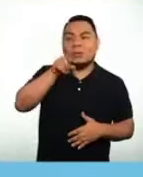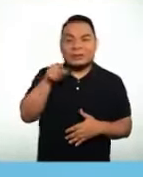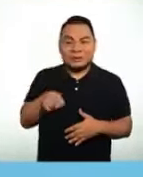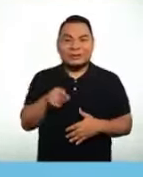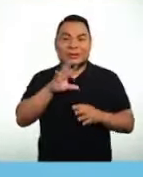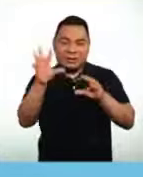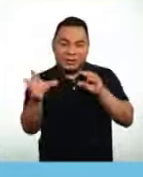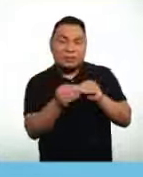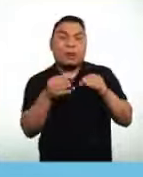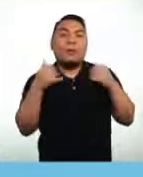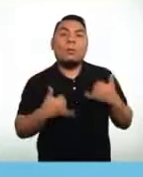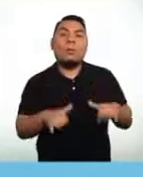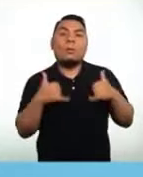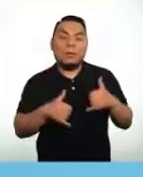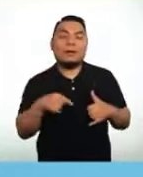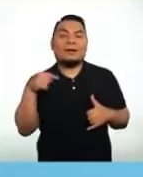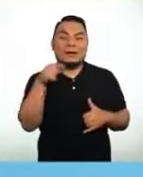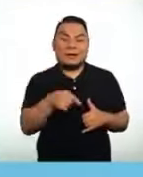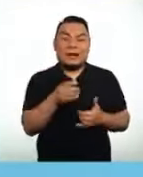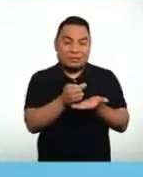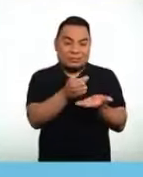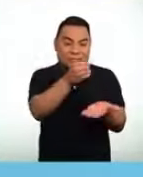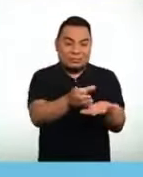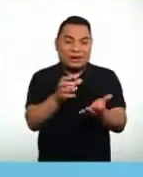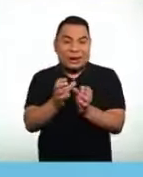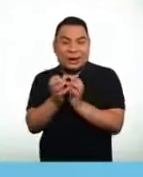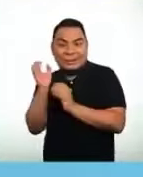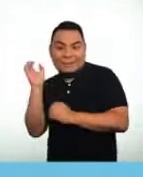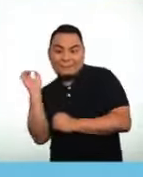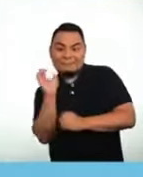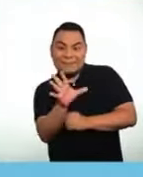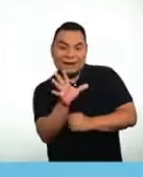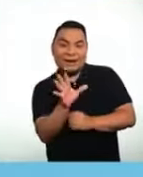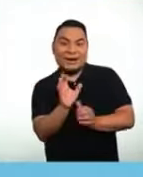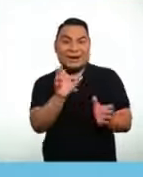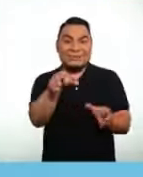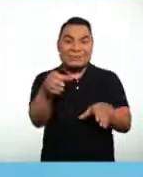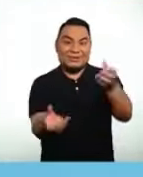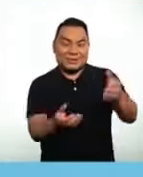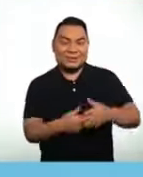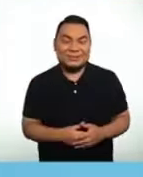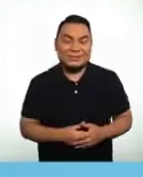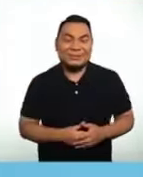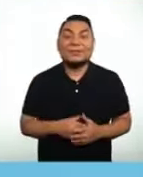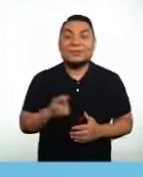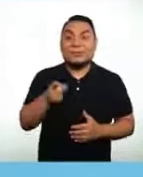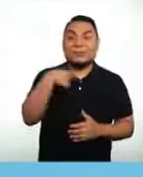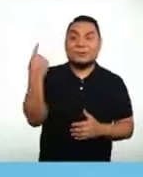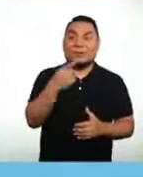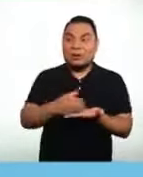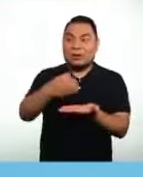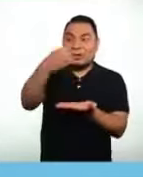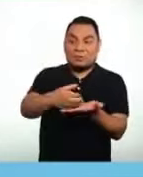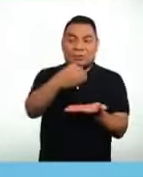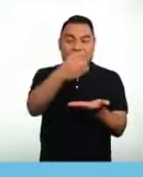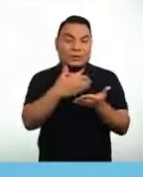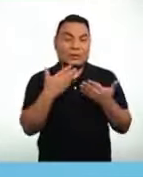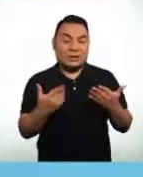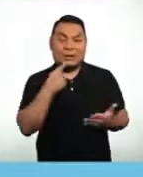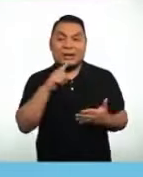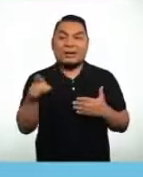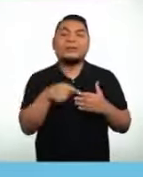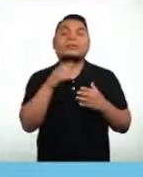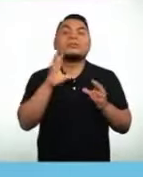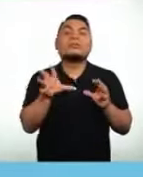a utilizarlas y crear juegos como el tumba botellas. Juntos, tomen cada botella